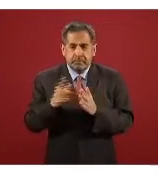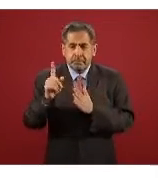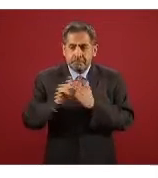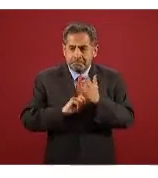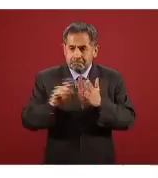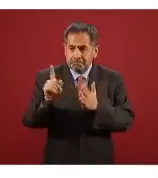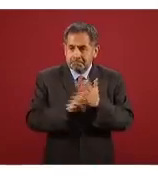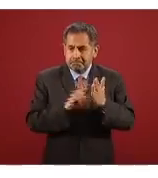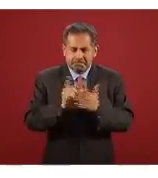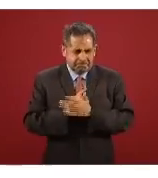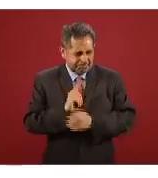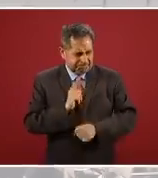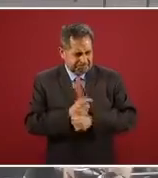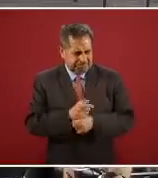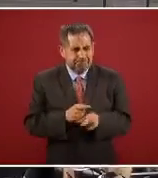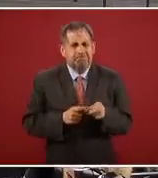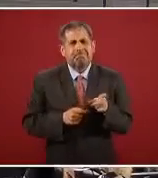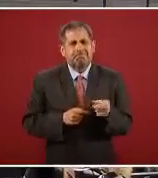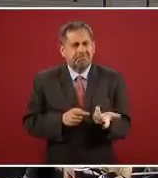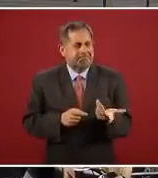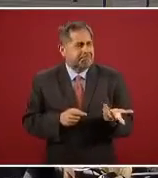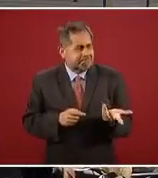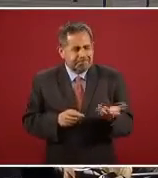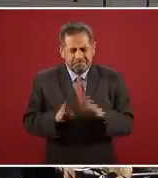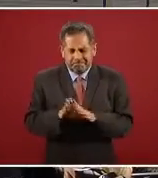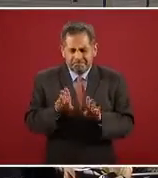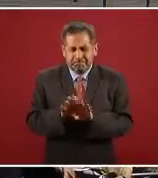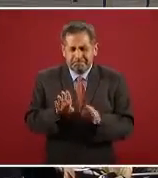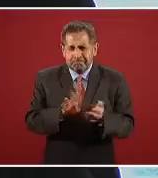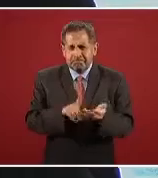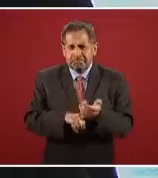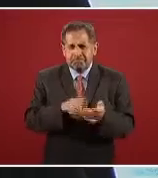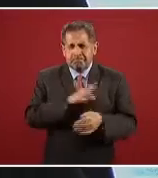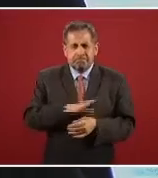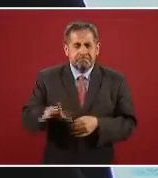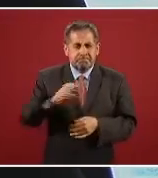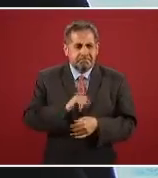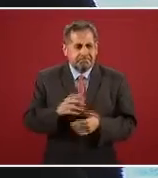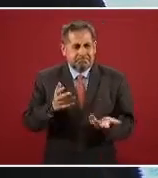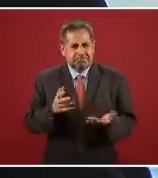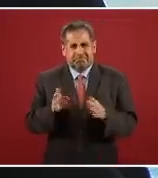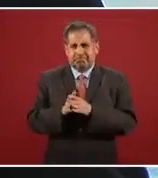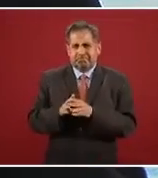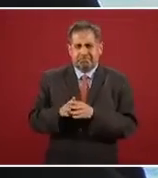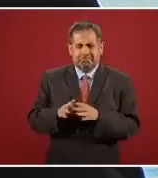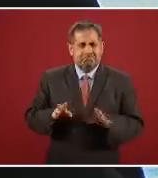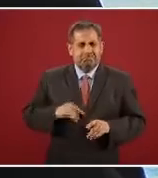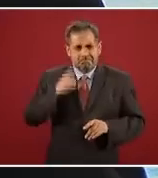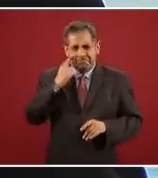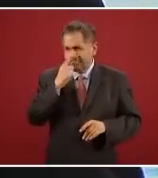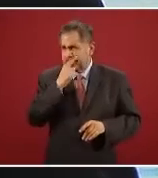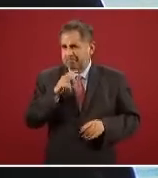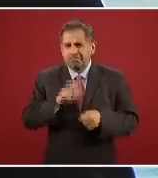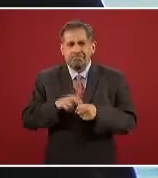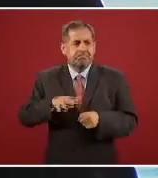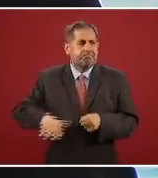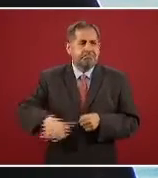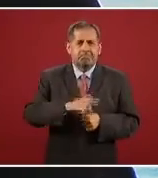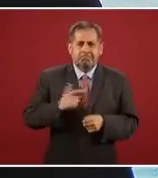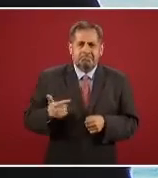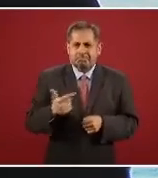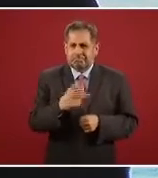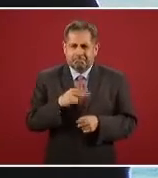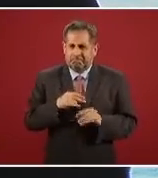mensuales, para lo cual resulta no acorde con los perfiles transaccionales de los clientes o usuarios del sistema